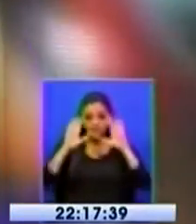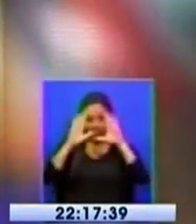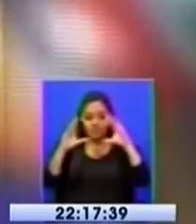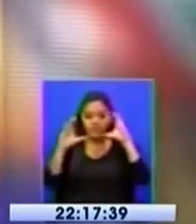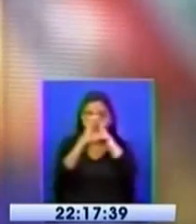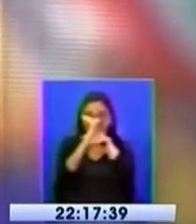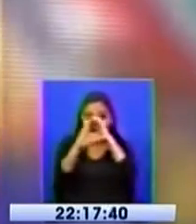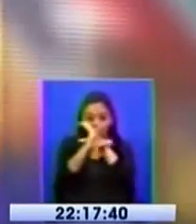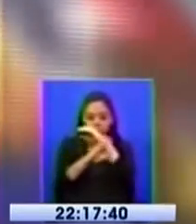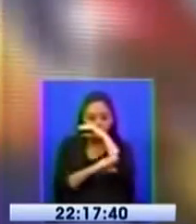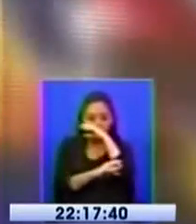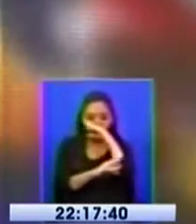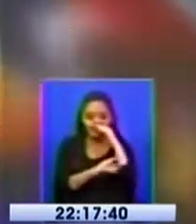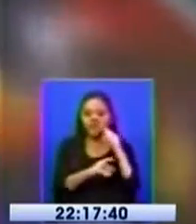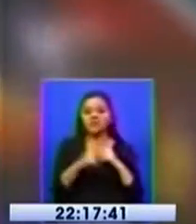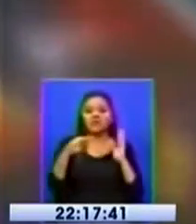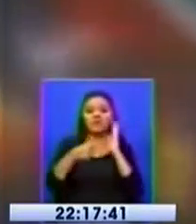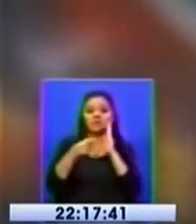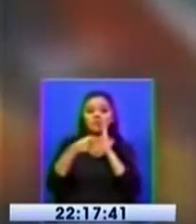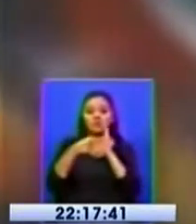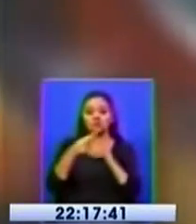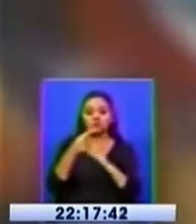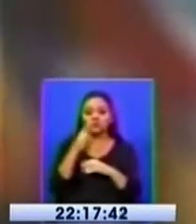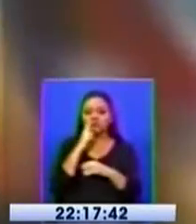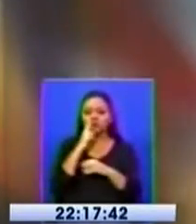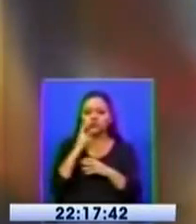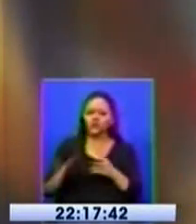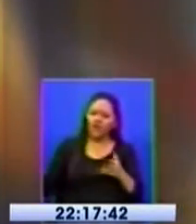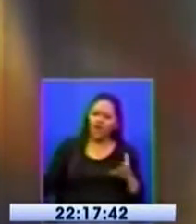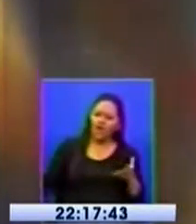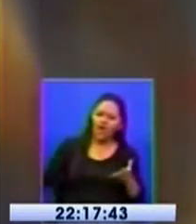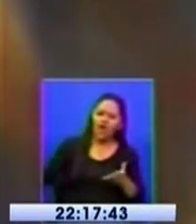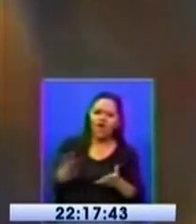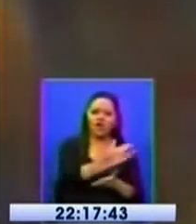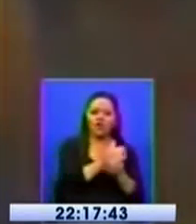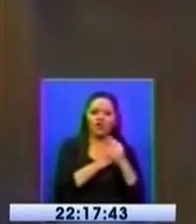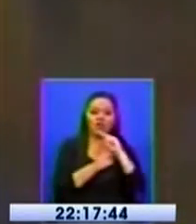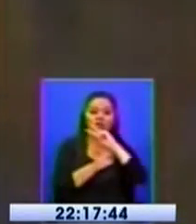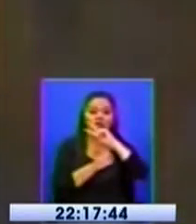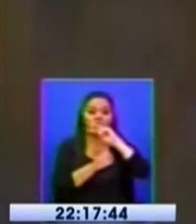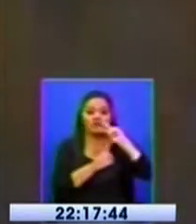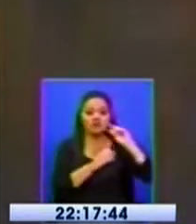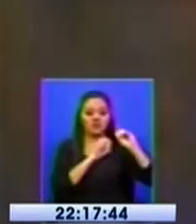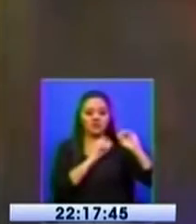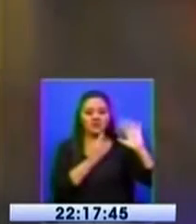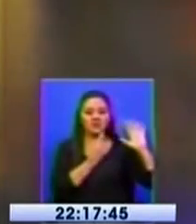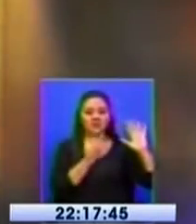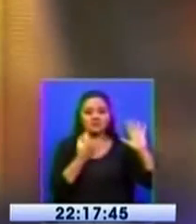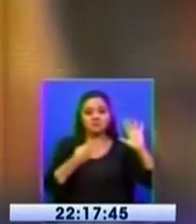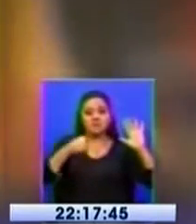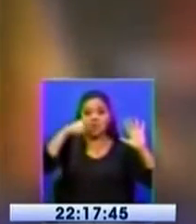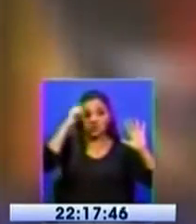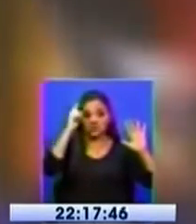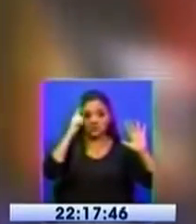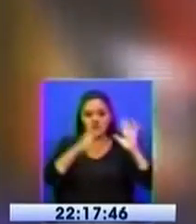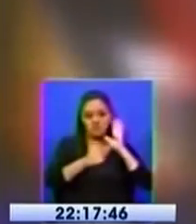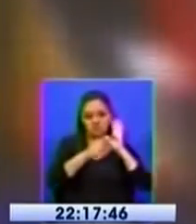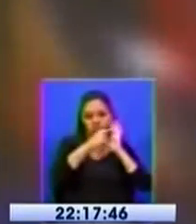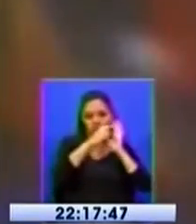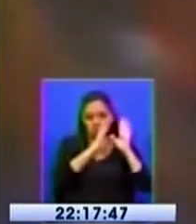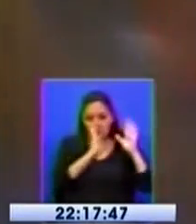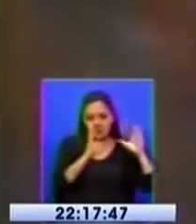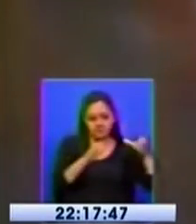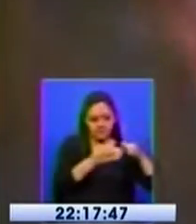que se recogen unos 206 millones de impuestos por cigarrillos y gastamos cerca de 200 millones de dólares para tratamiento de